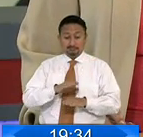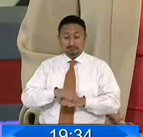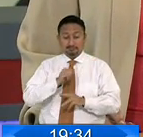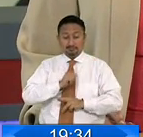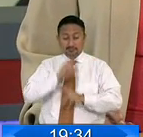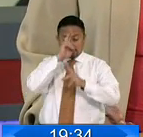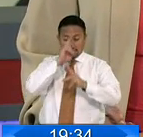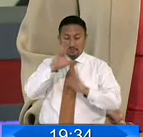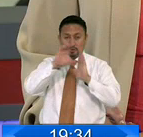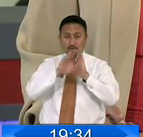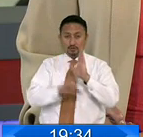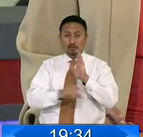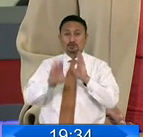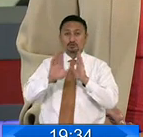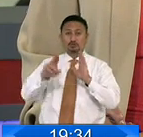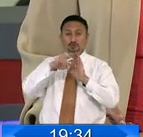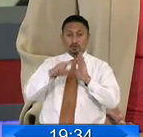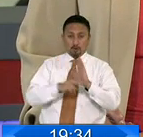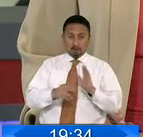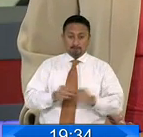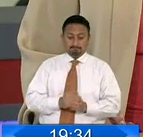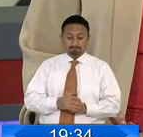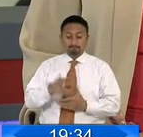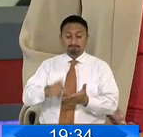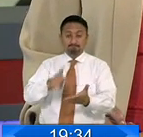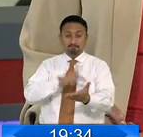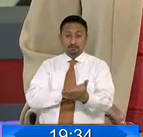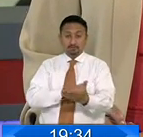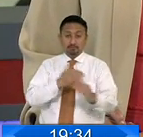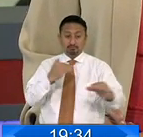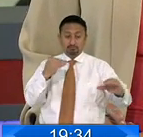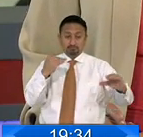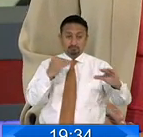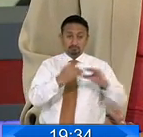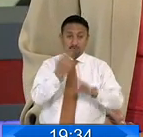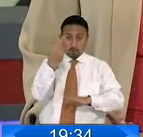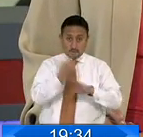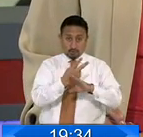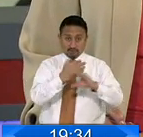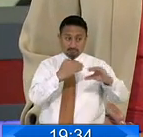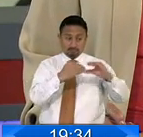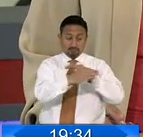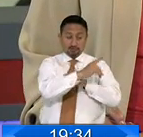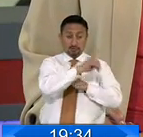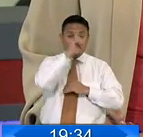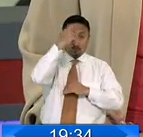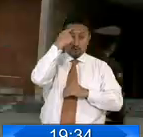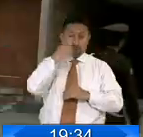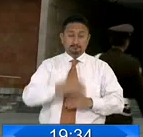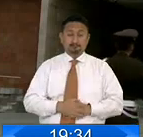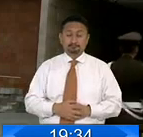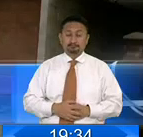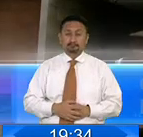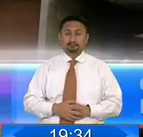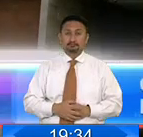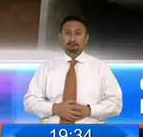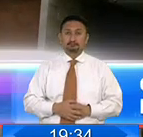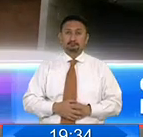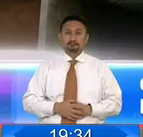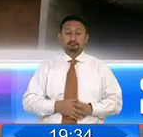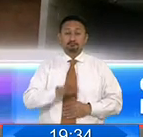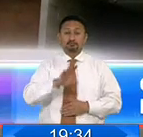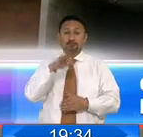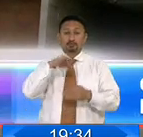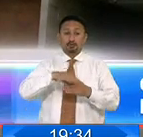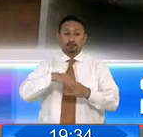de la normativa el proyecto fue devuelto por segunda vez al ejecutivo con cuatro